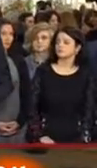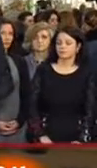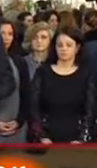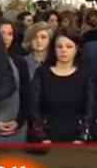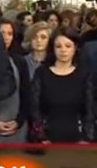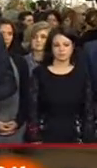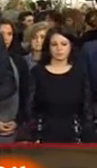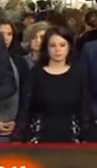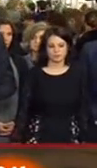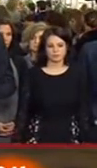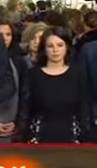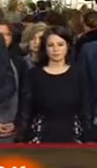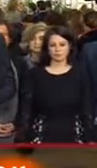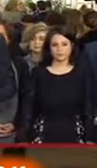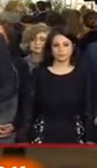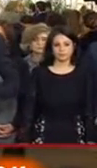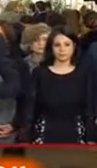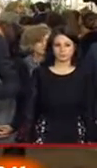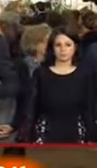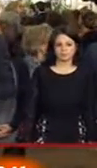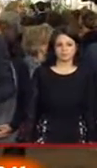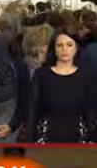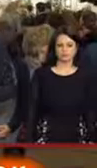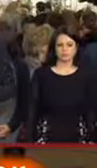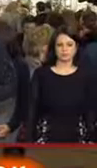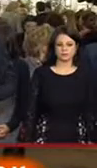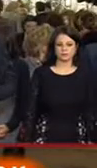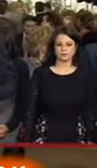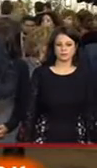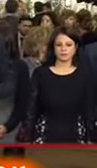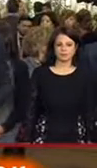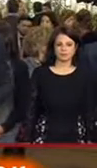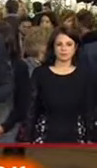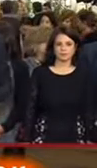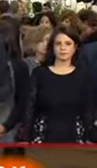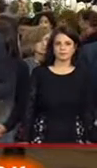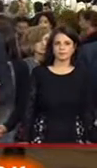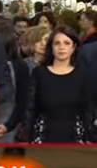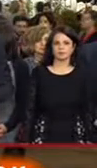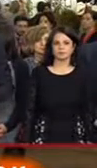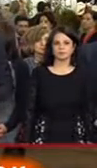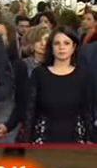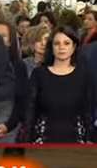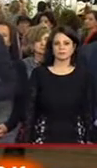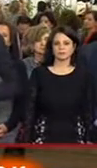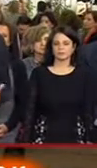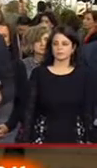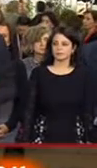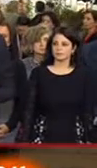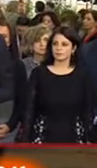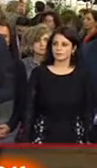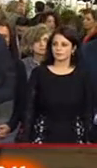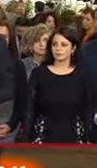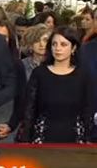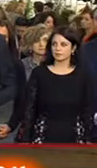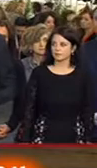del país. Y ha sido un artículo que ha sido aplicado de manera proporcionada, mesurada, para desbloquear